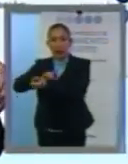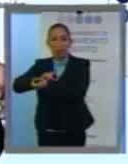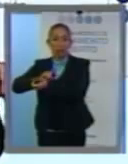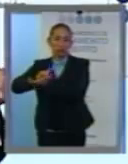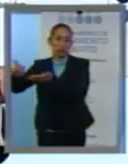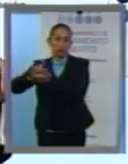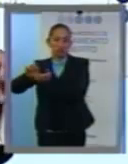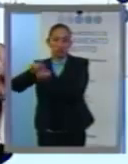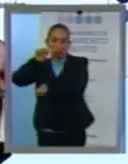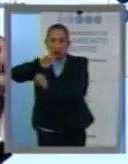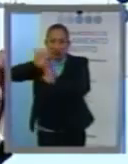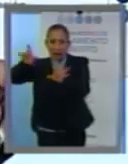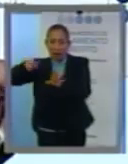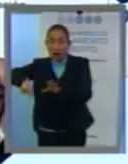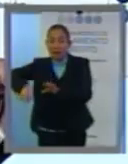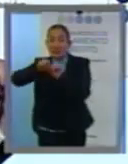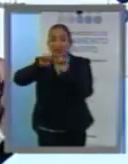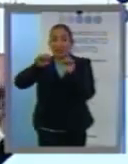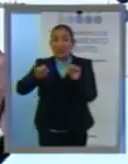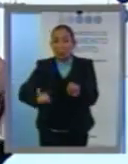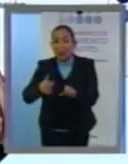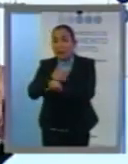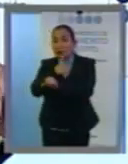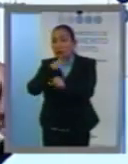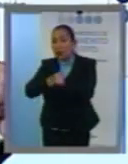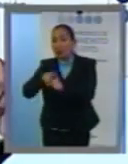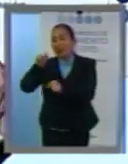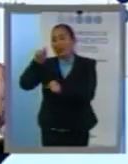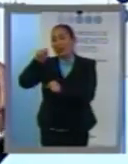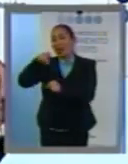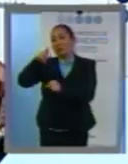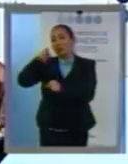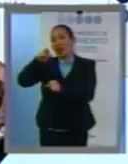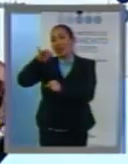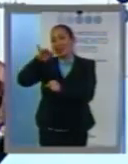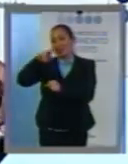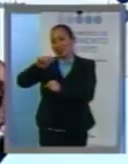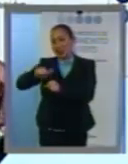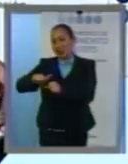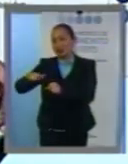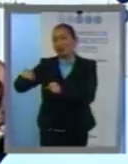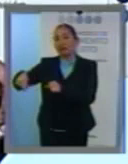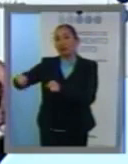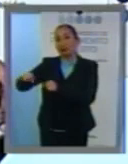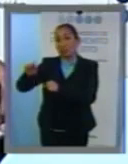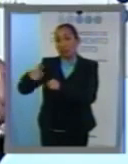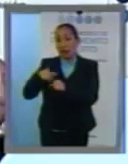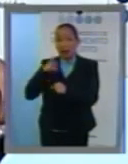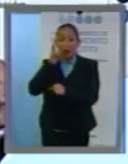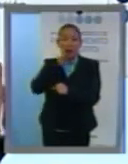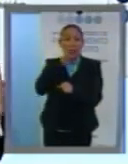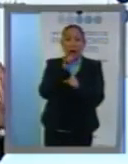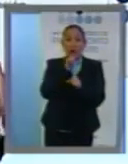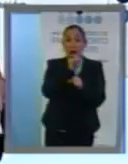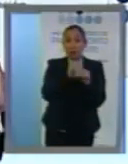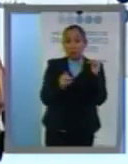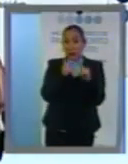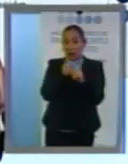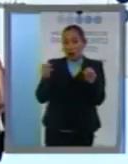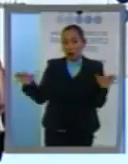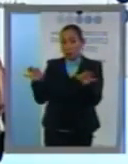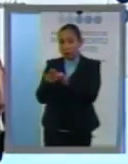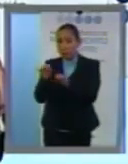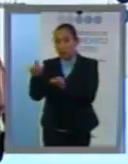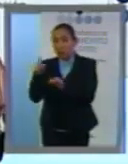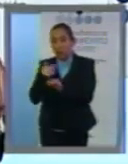transparencia. El Sistema Nacional de Transparencia, del cual forma parte también la Auditoría Superior, nos permite tener una